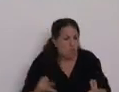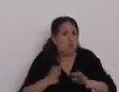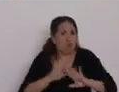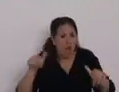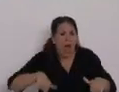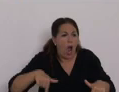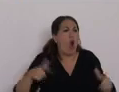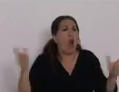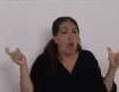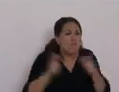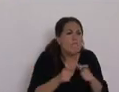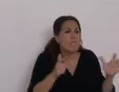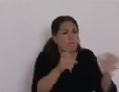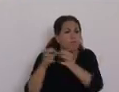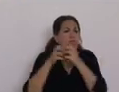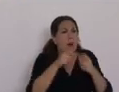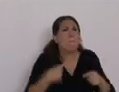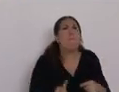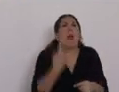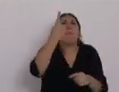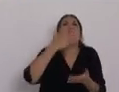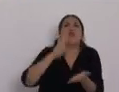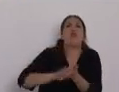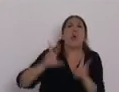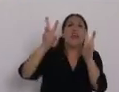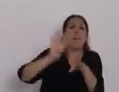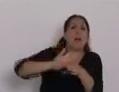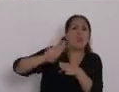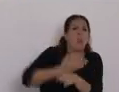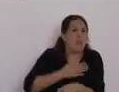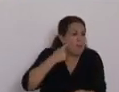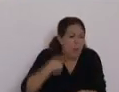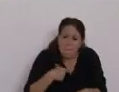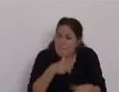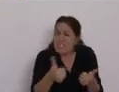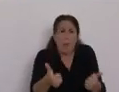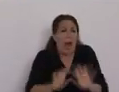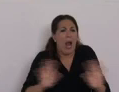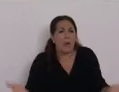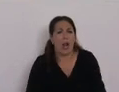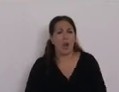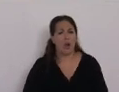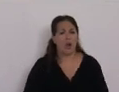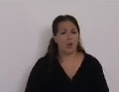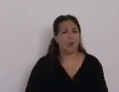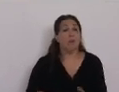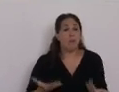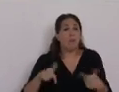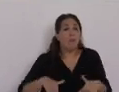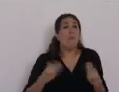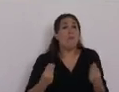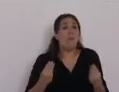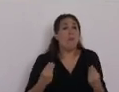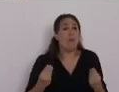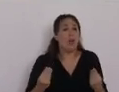discutiendo por primera vez el endeudamiento con el Fondo Monetario en la Cámara del Senado. Me parece bárbaro, porque evita sorpresa